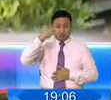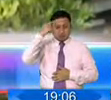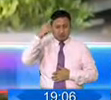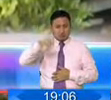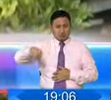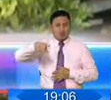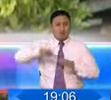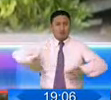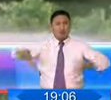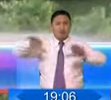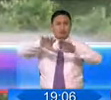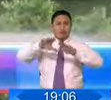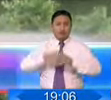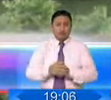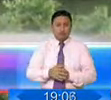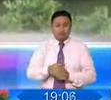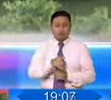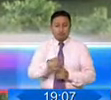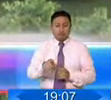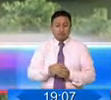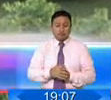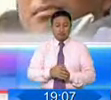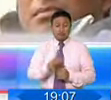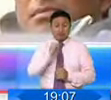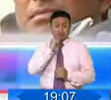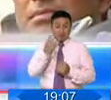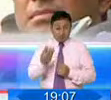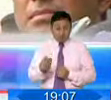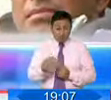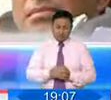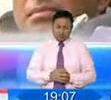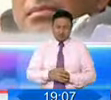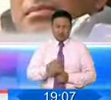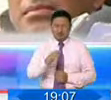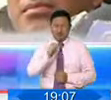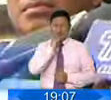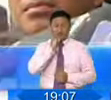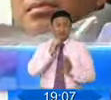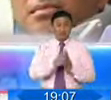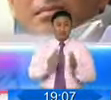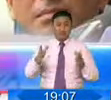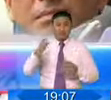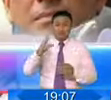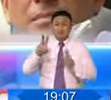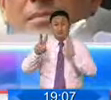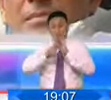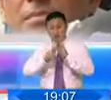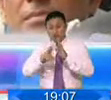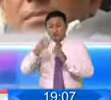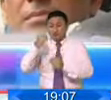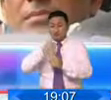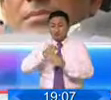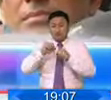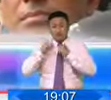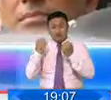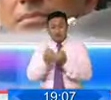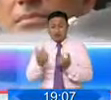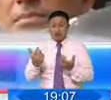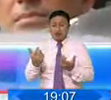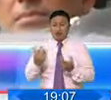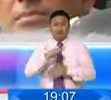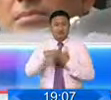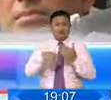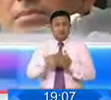esas poblaciones no es poco lo que falta. De vivienda, aspectos sociales, trabajo, porque han habido muchos problemas a través